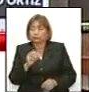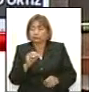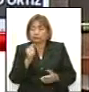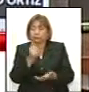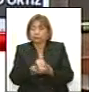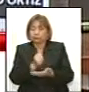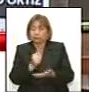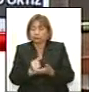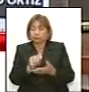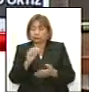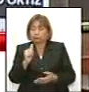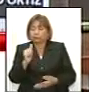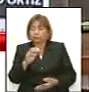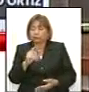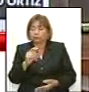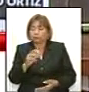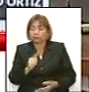y el